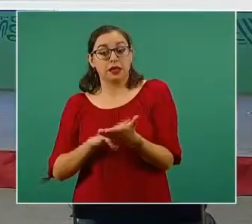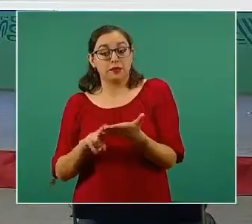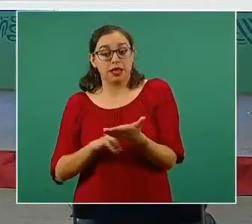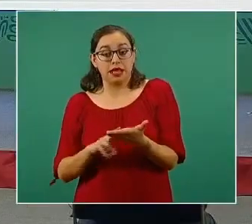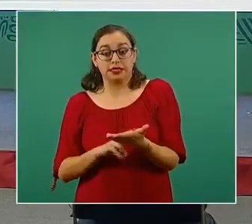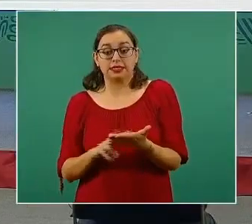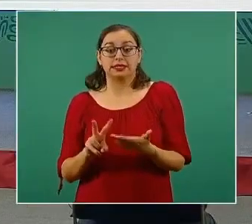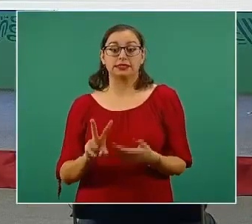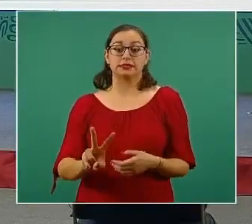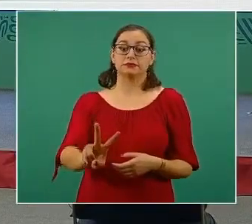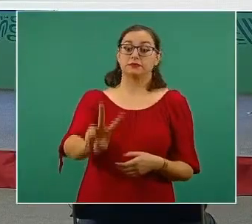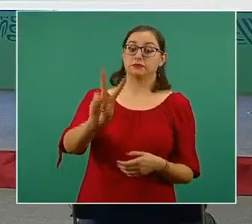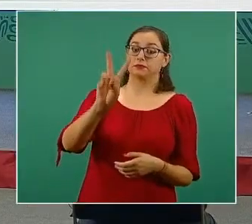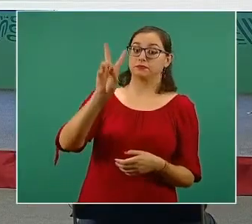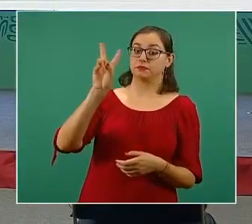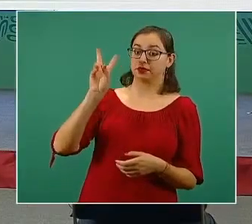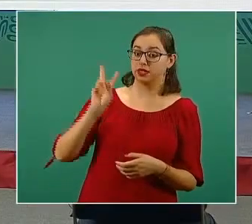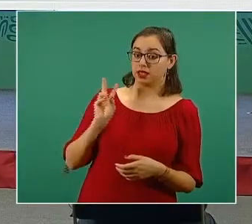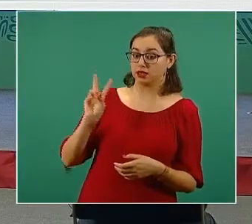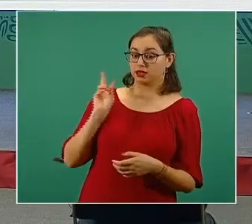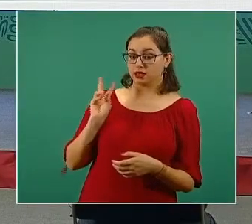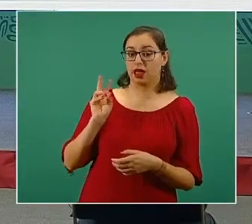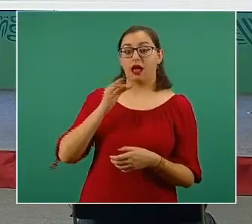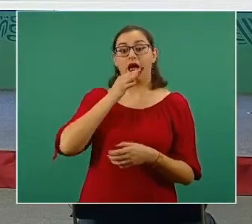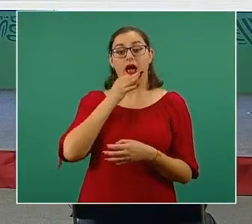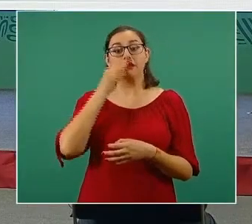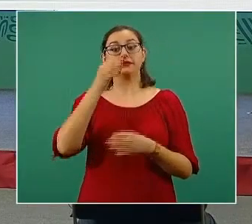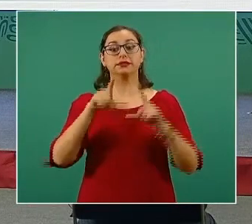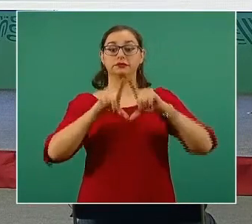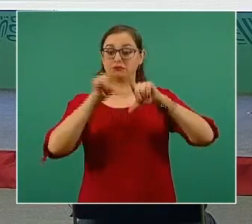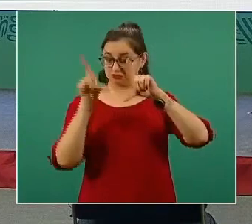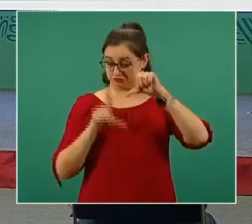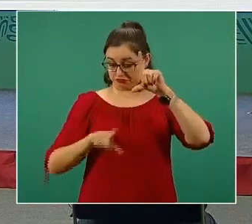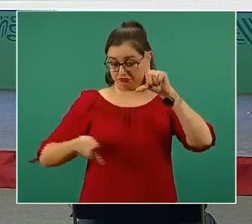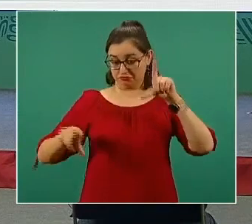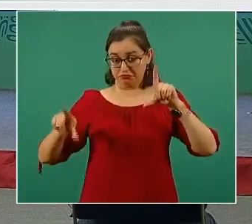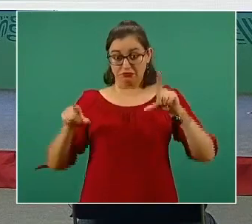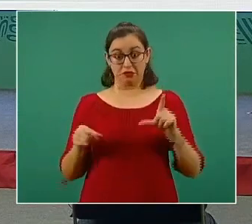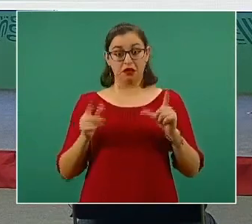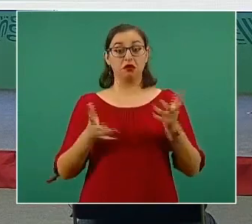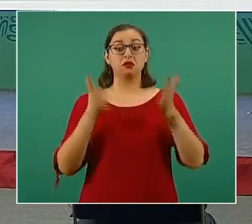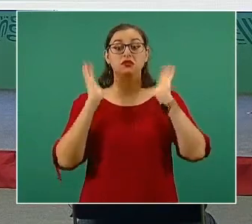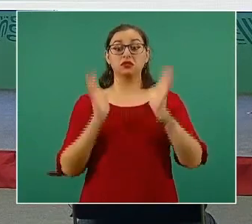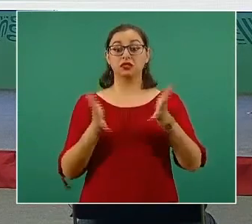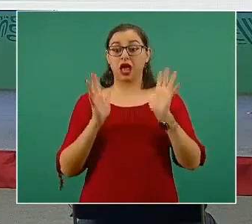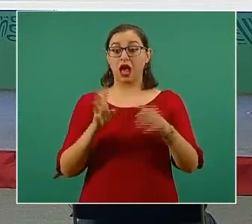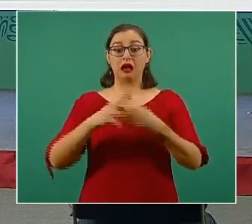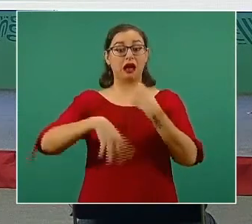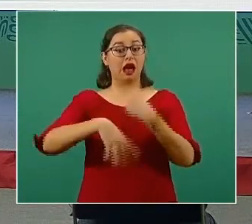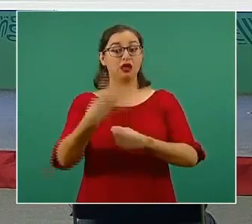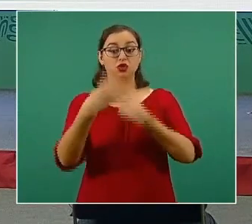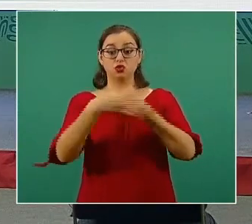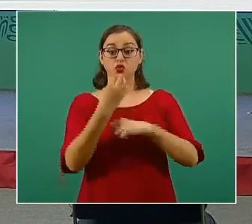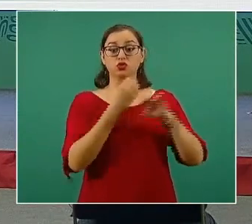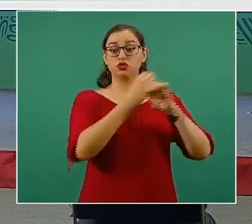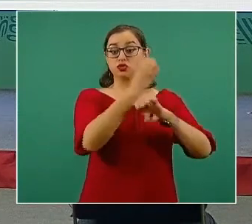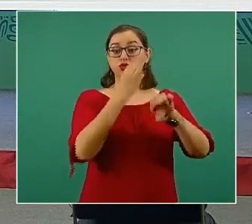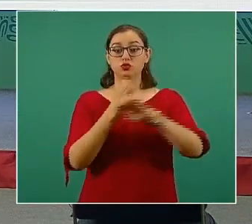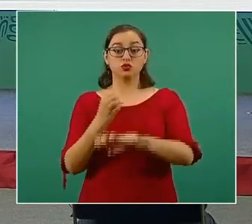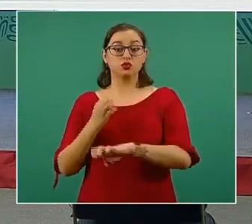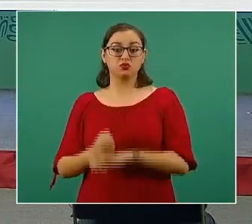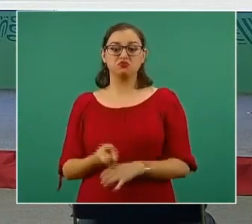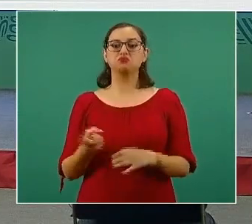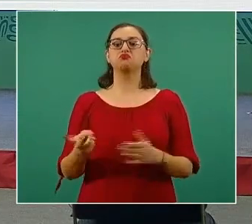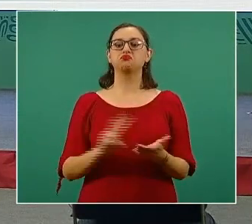más reciente, el viernes pasado, que la mitad del país, prácticamente la mitad del país, 14 entidades federativas